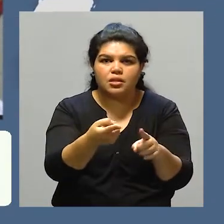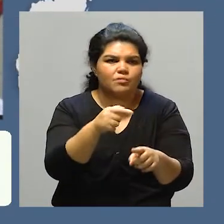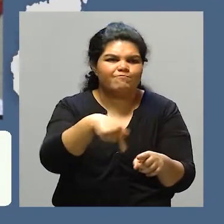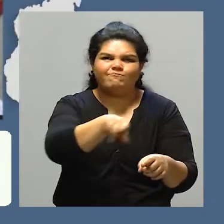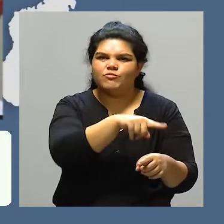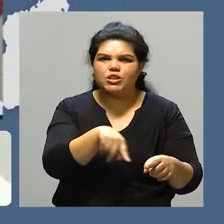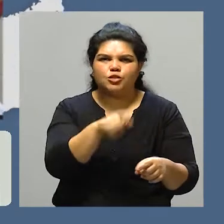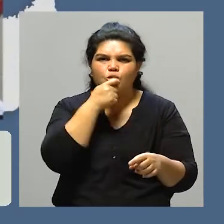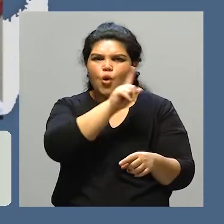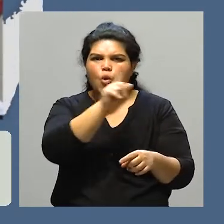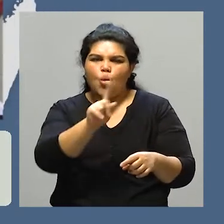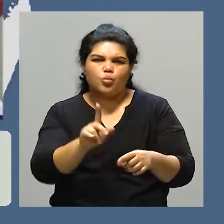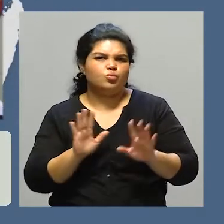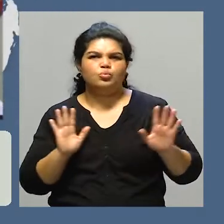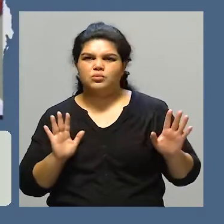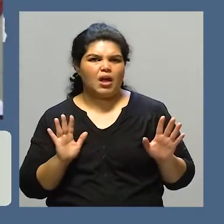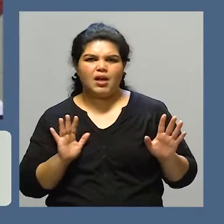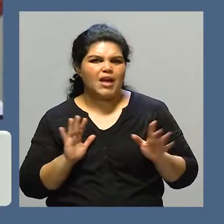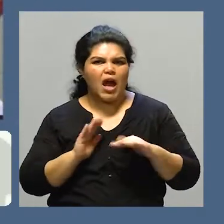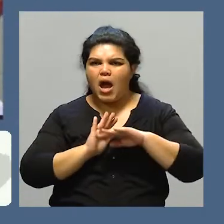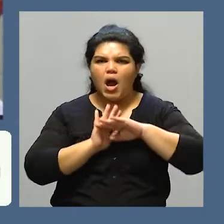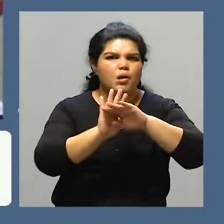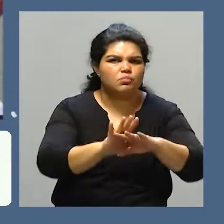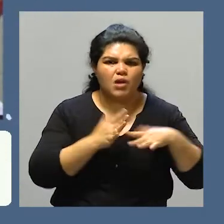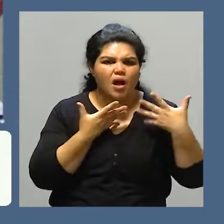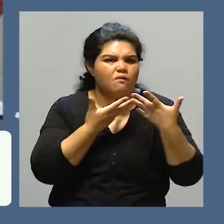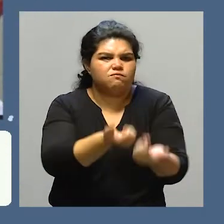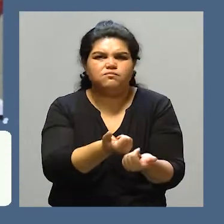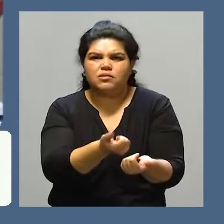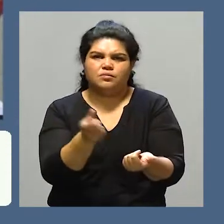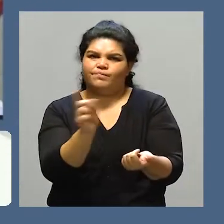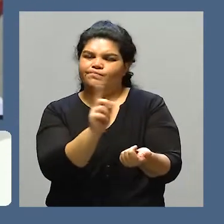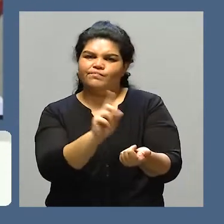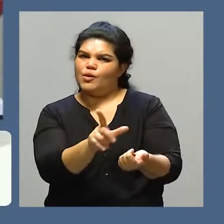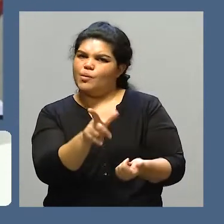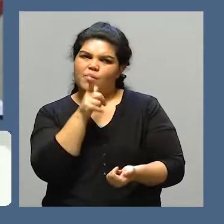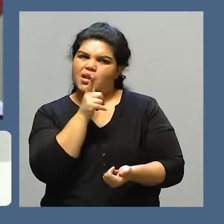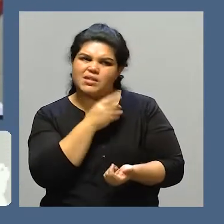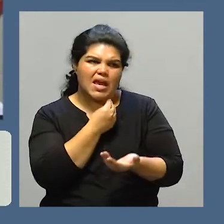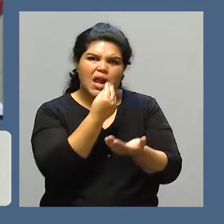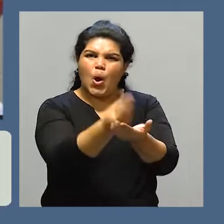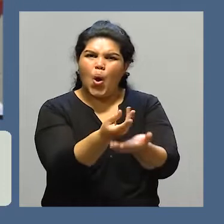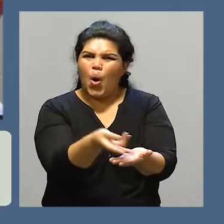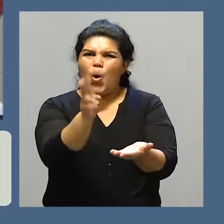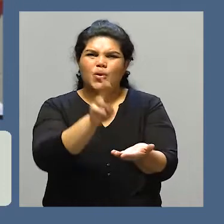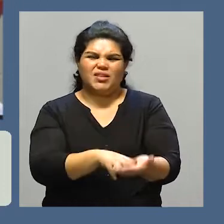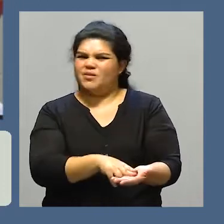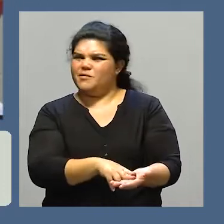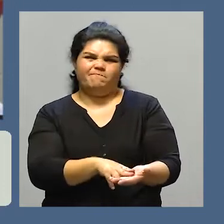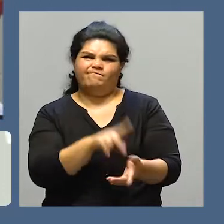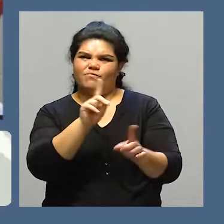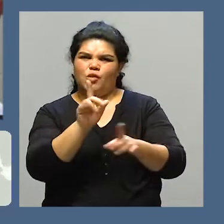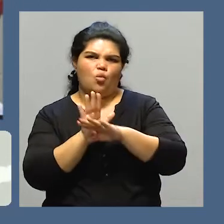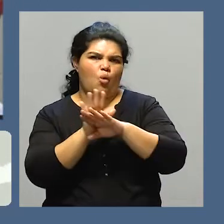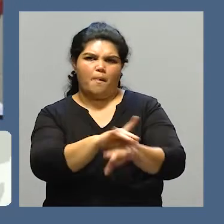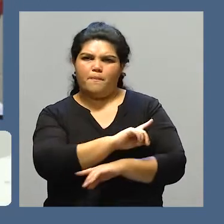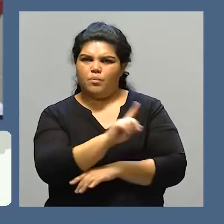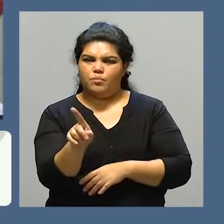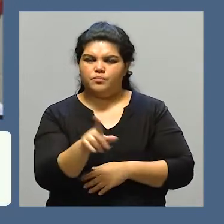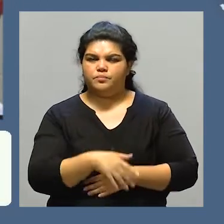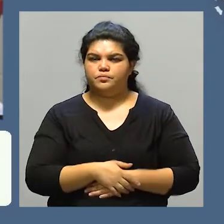haber vivido pues como una especie de tiempo de gloria en los que ninguna crítica tocaba